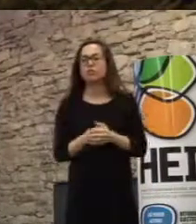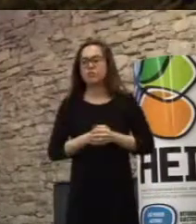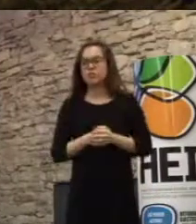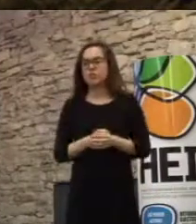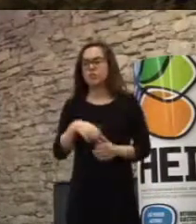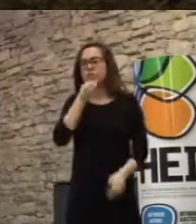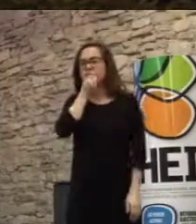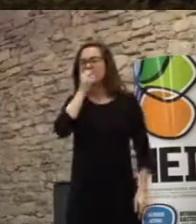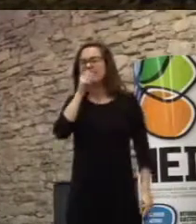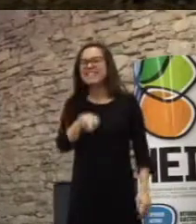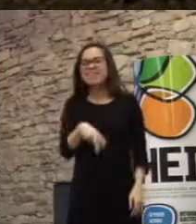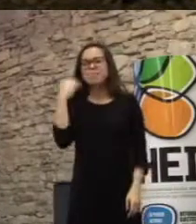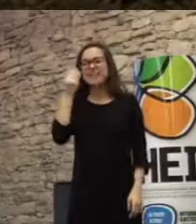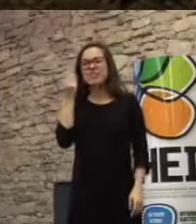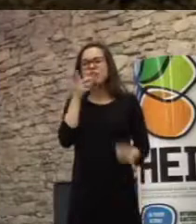en